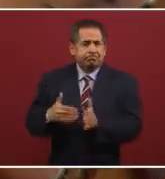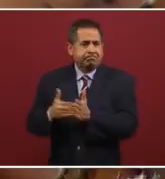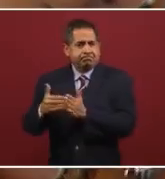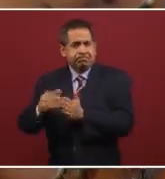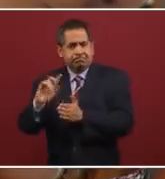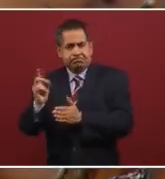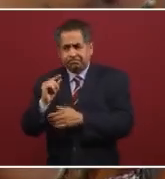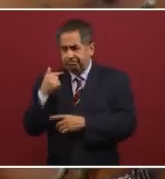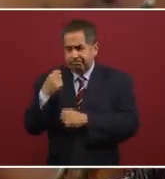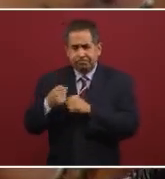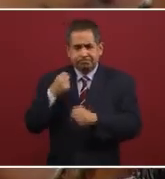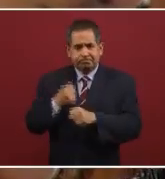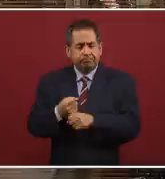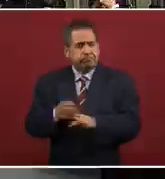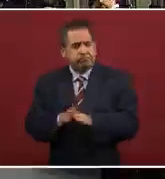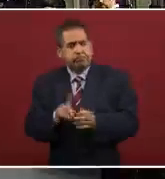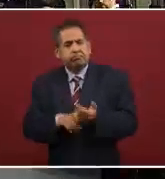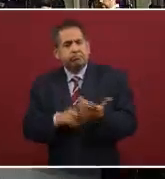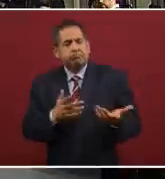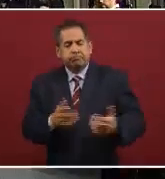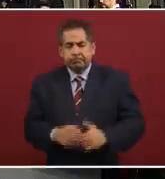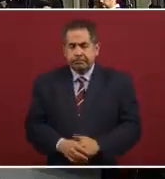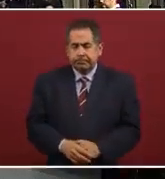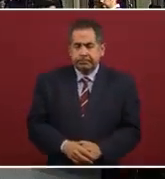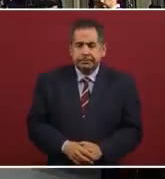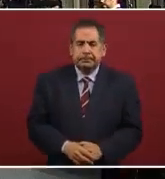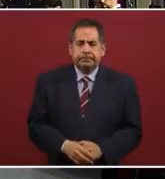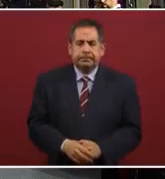este último año.